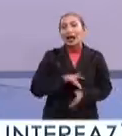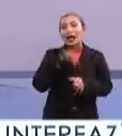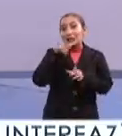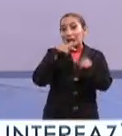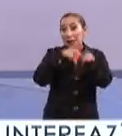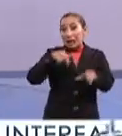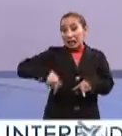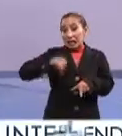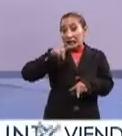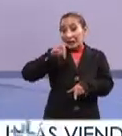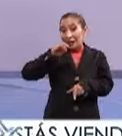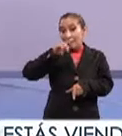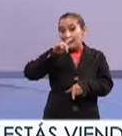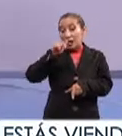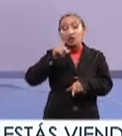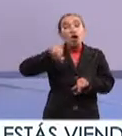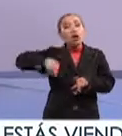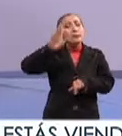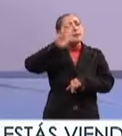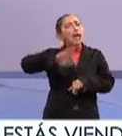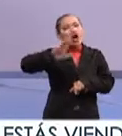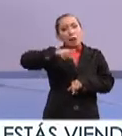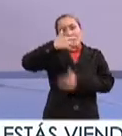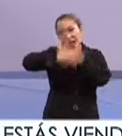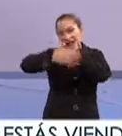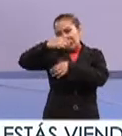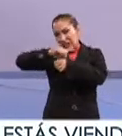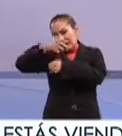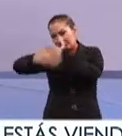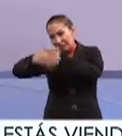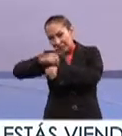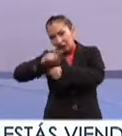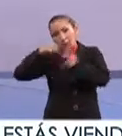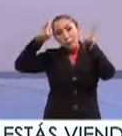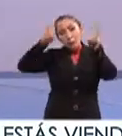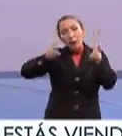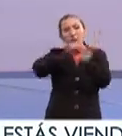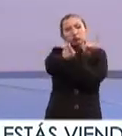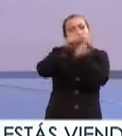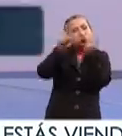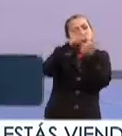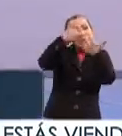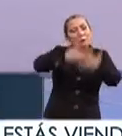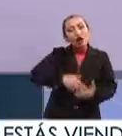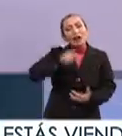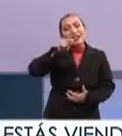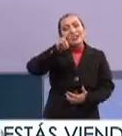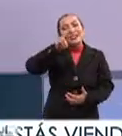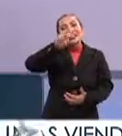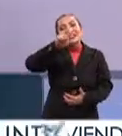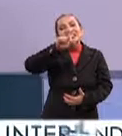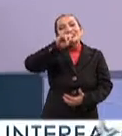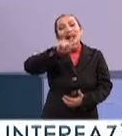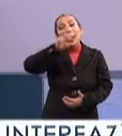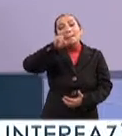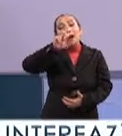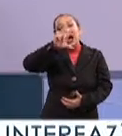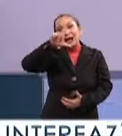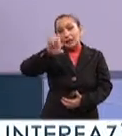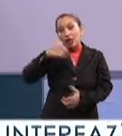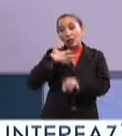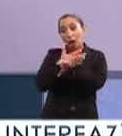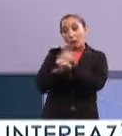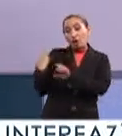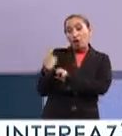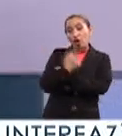Gracias, seguimos en Interfaz y bueno, hoy es miércoles, como cada 15 días de nuestra sección Convivencia Armónica con Trixia Valle y hoy viene